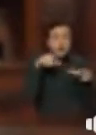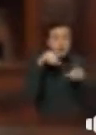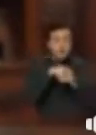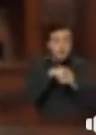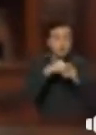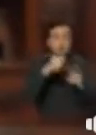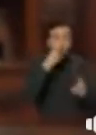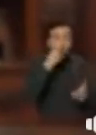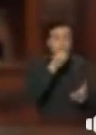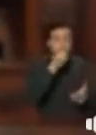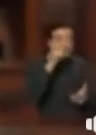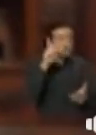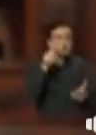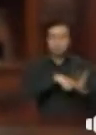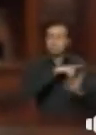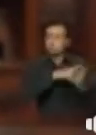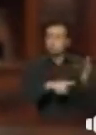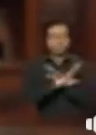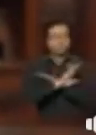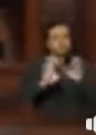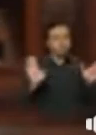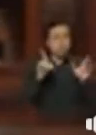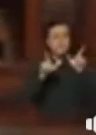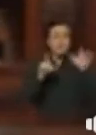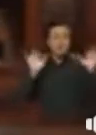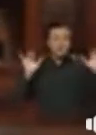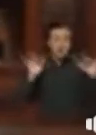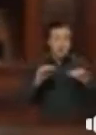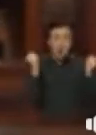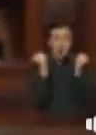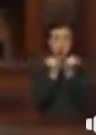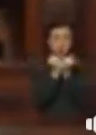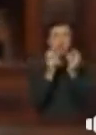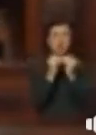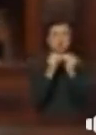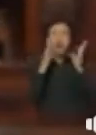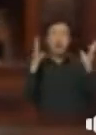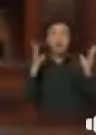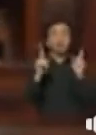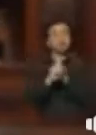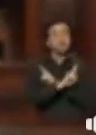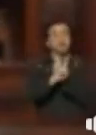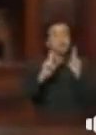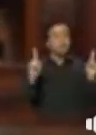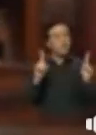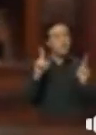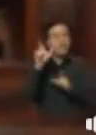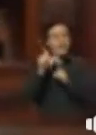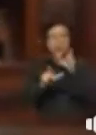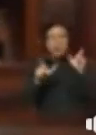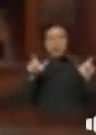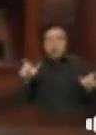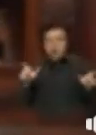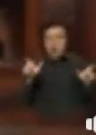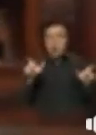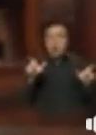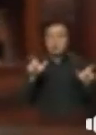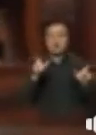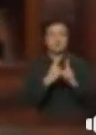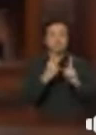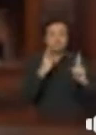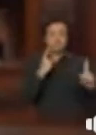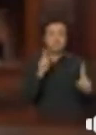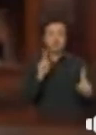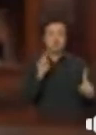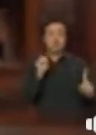Se evitará todo tipo de aglomeraciones y se controlará que clientes y empleados mantengan la distancia de al menos